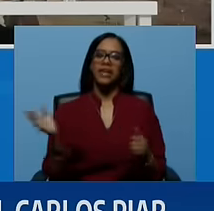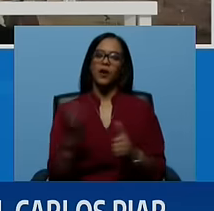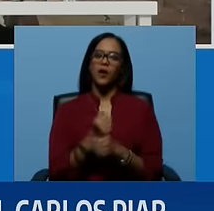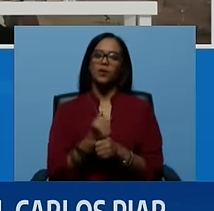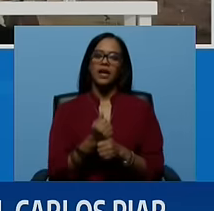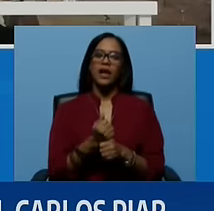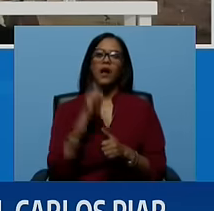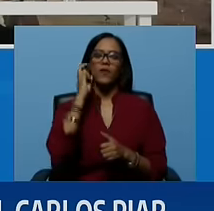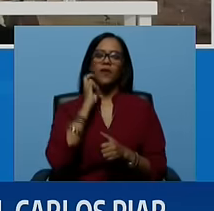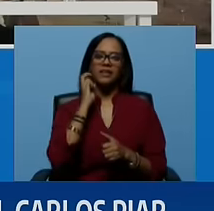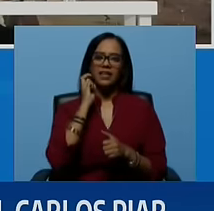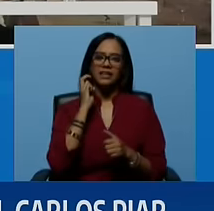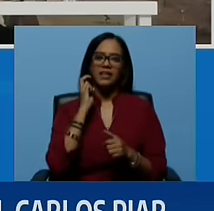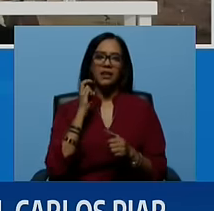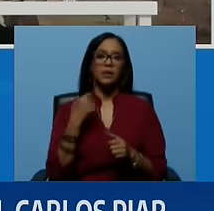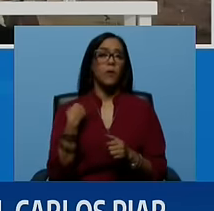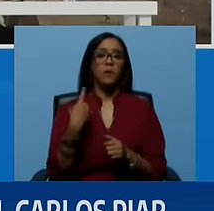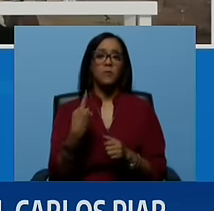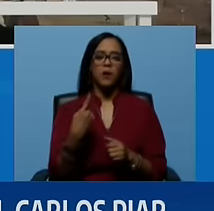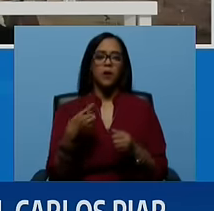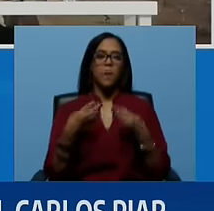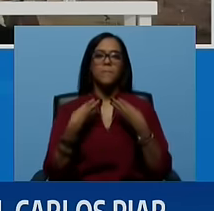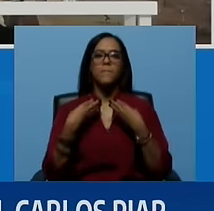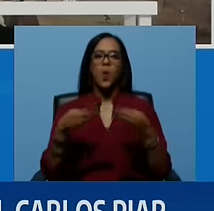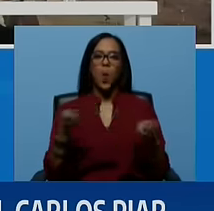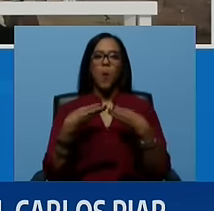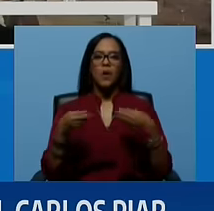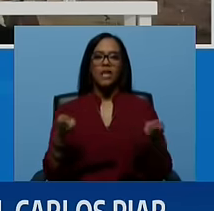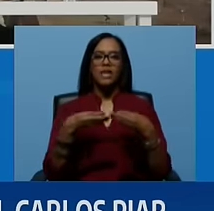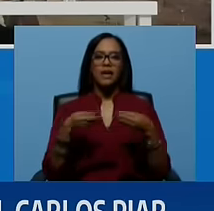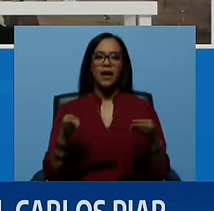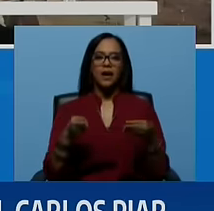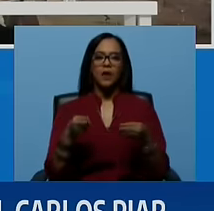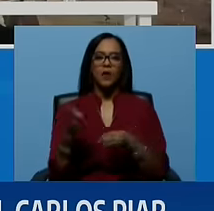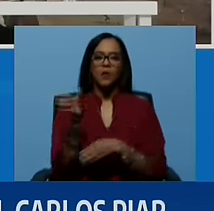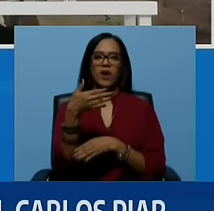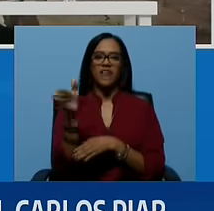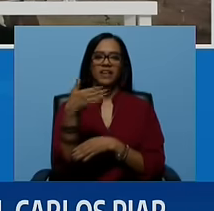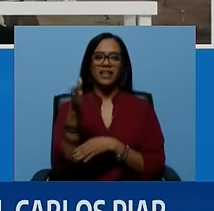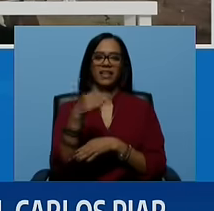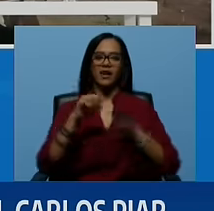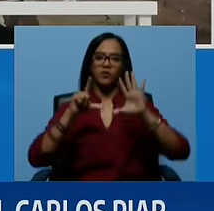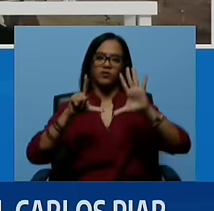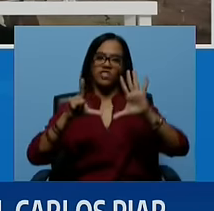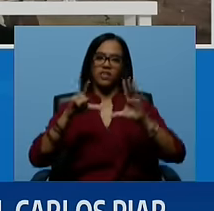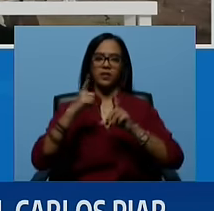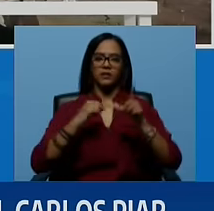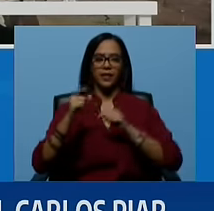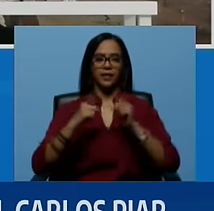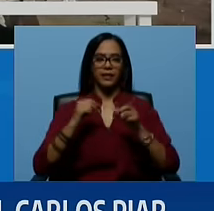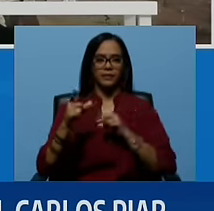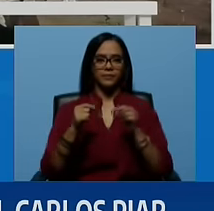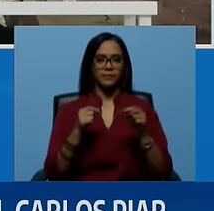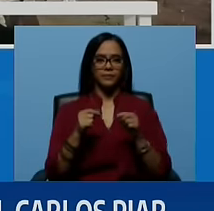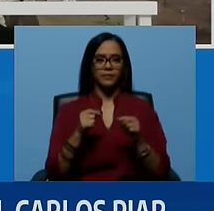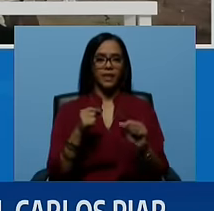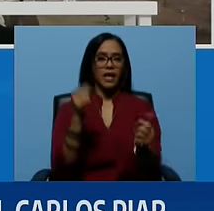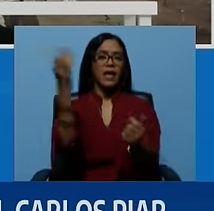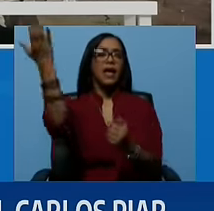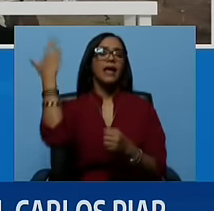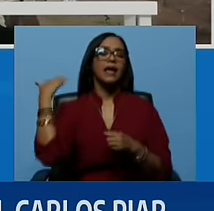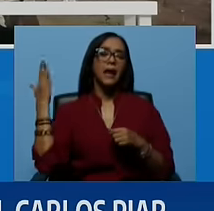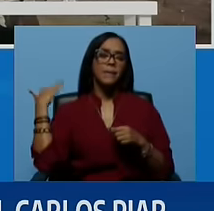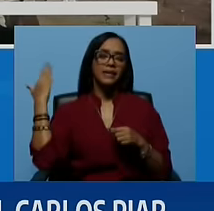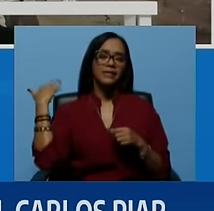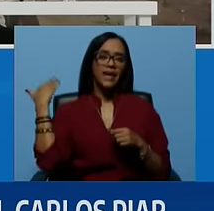lo primero publica una bandera con siete estrellas en el pasado publicaban la